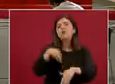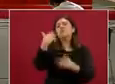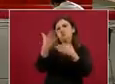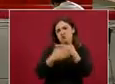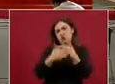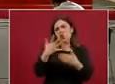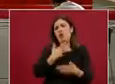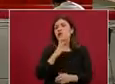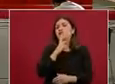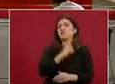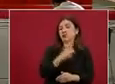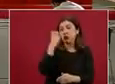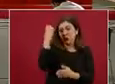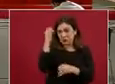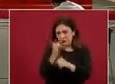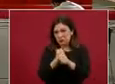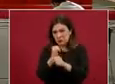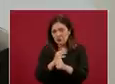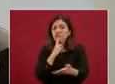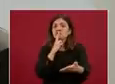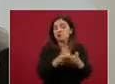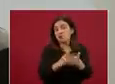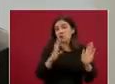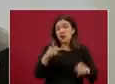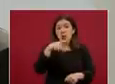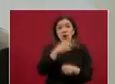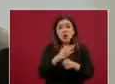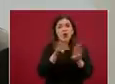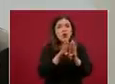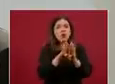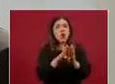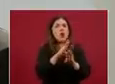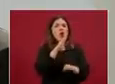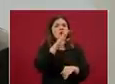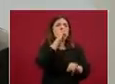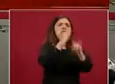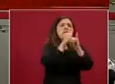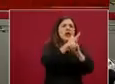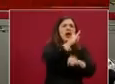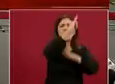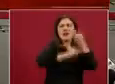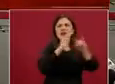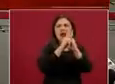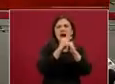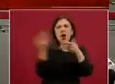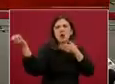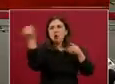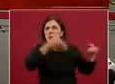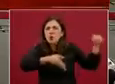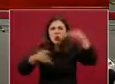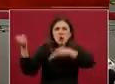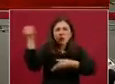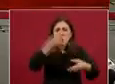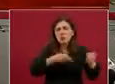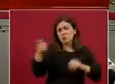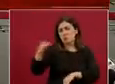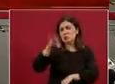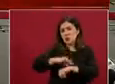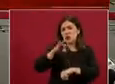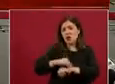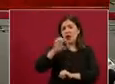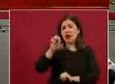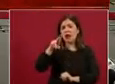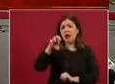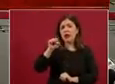esta investigación, pero de este monitoreo de la información que se comparte a través de estas plataformas internacionales, precisamente el doctor